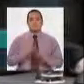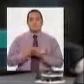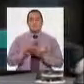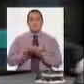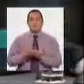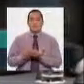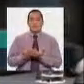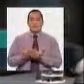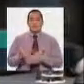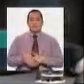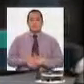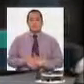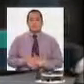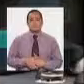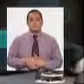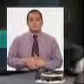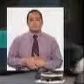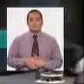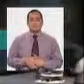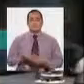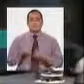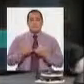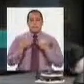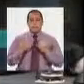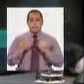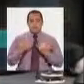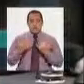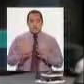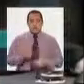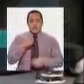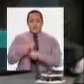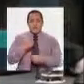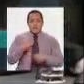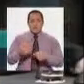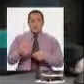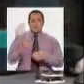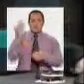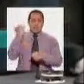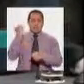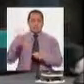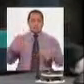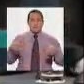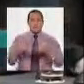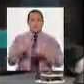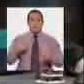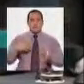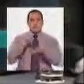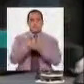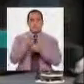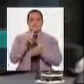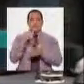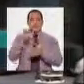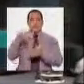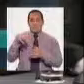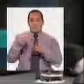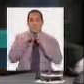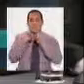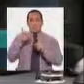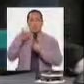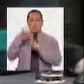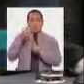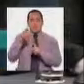determinar que la actuación de los comandos Chavín de Huántar en este caso fue